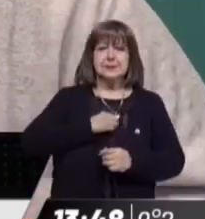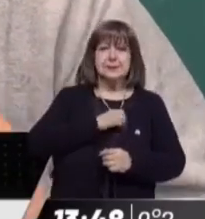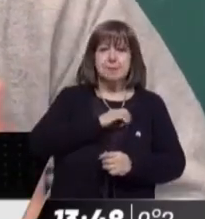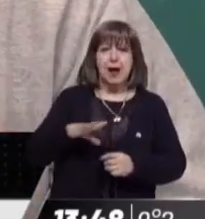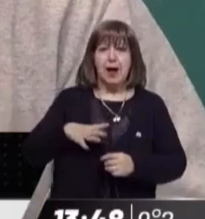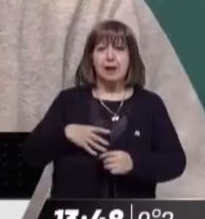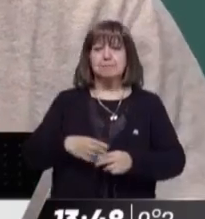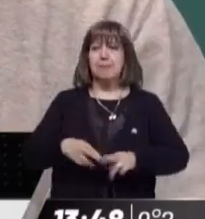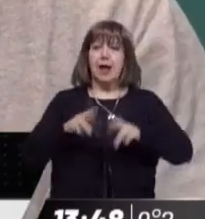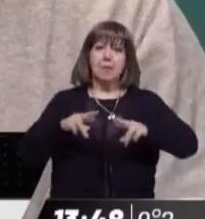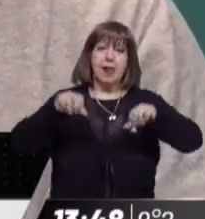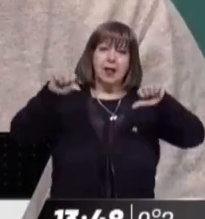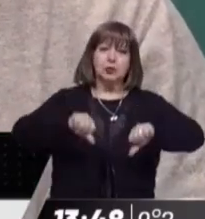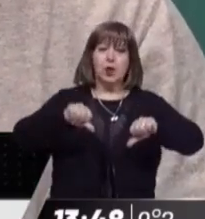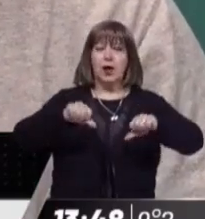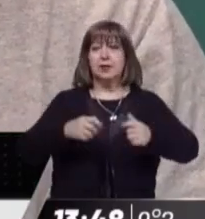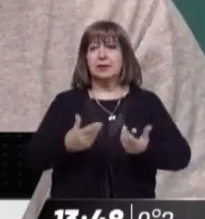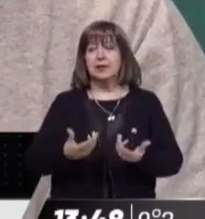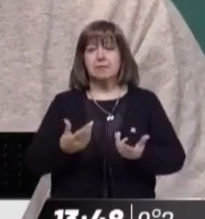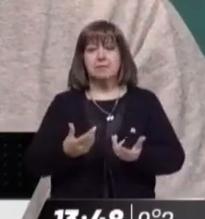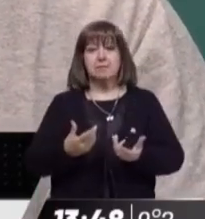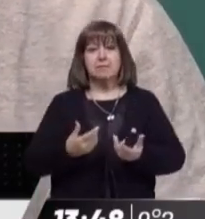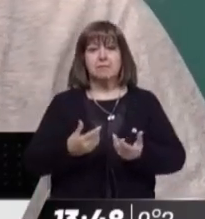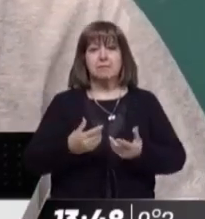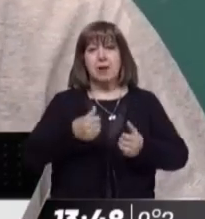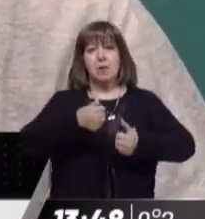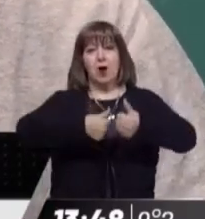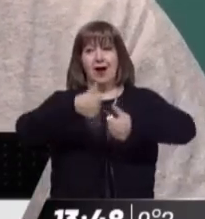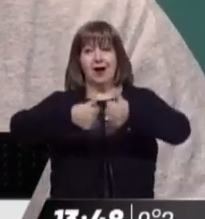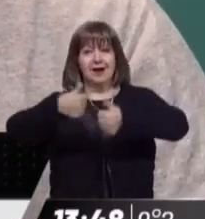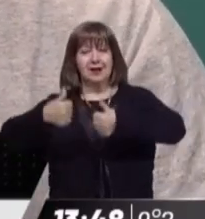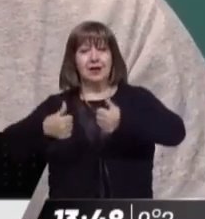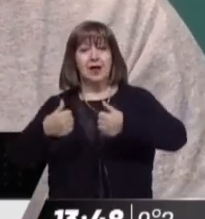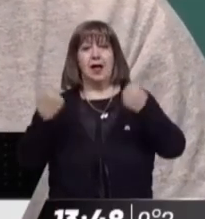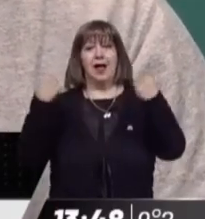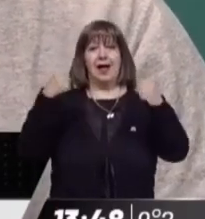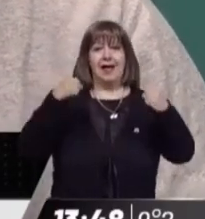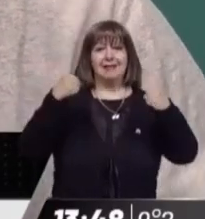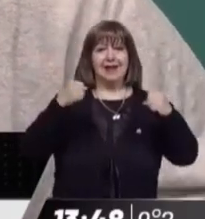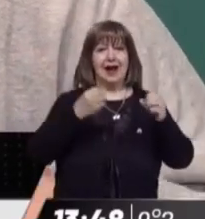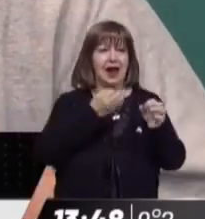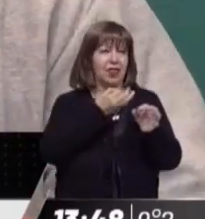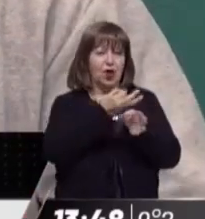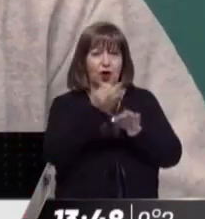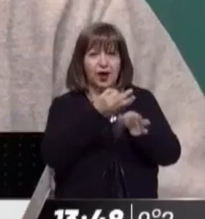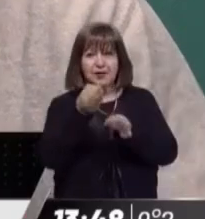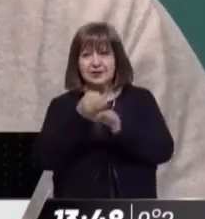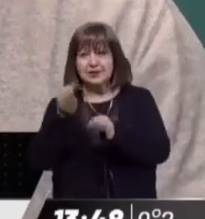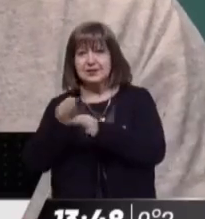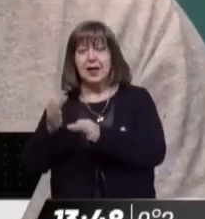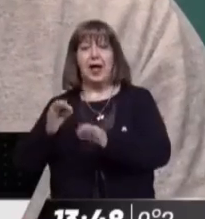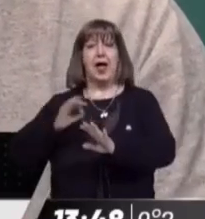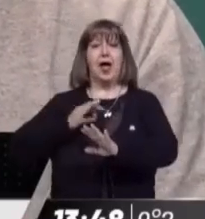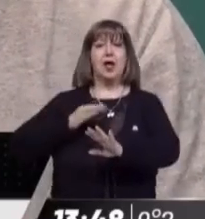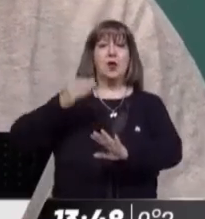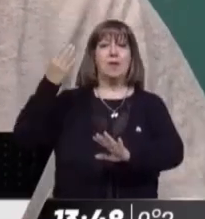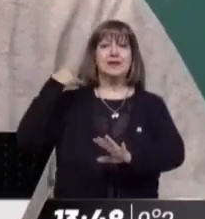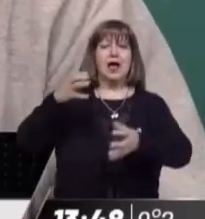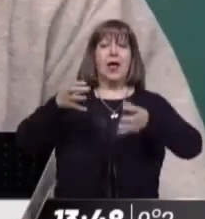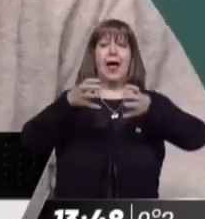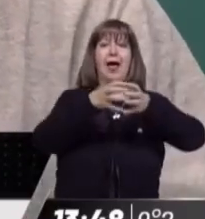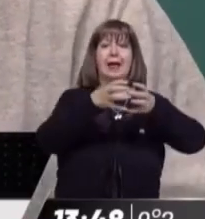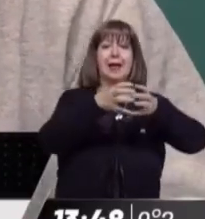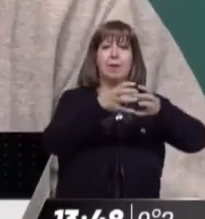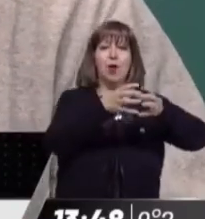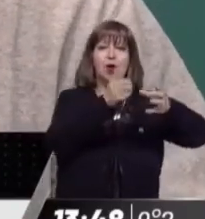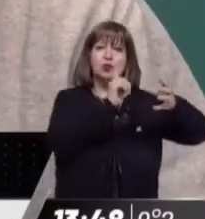de mala suerte también que han tenido los chicos que estaban en la selección. Los entrenadores también un poco de mala suerte, porque el año pasado se desarmó un equipo que